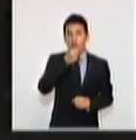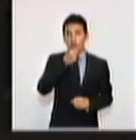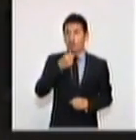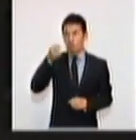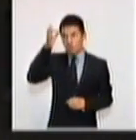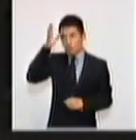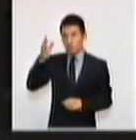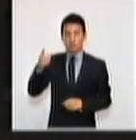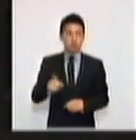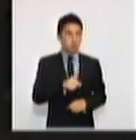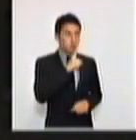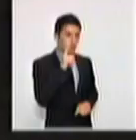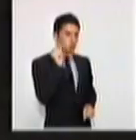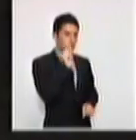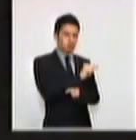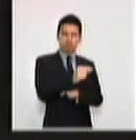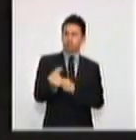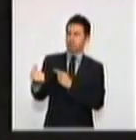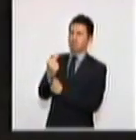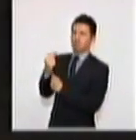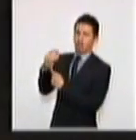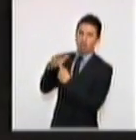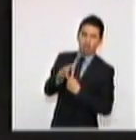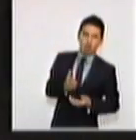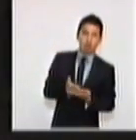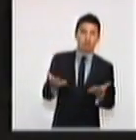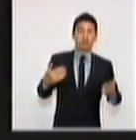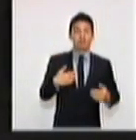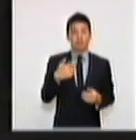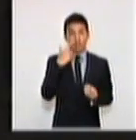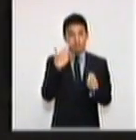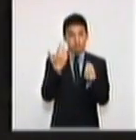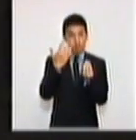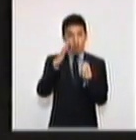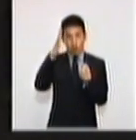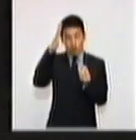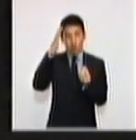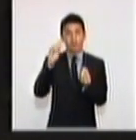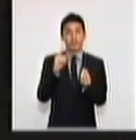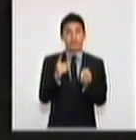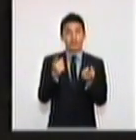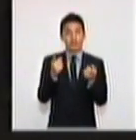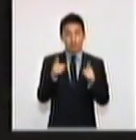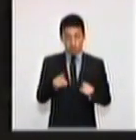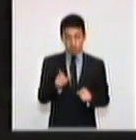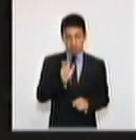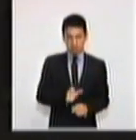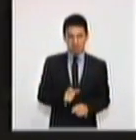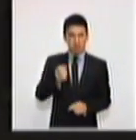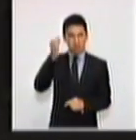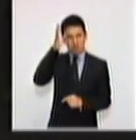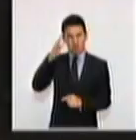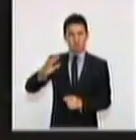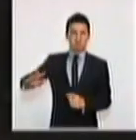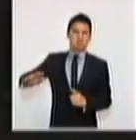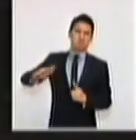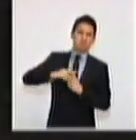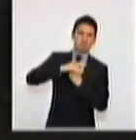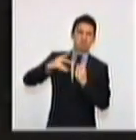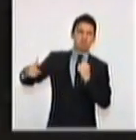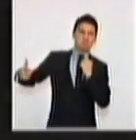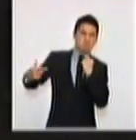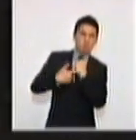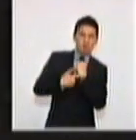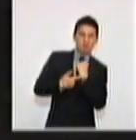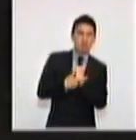van a doblegar. Repito una cosa que he dicho siempre: al Polo Democrático Alternativo y particularmente hasta el senador podrán maltratarlo,